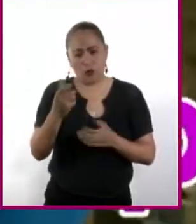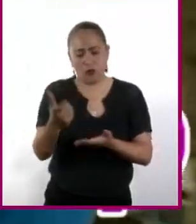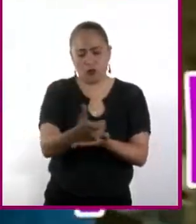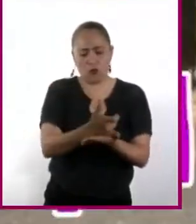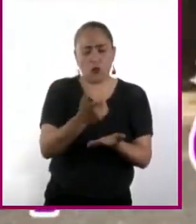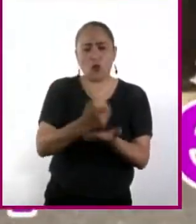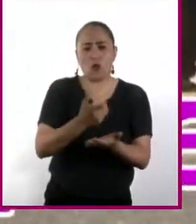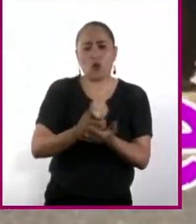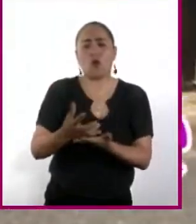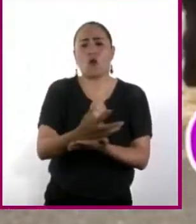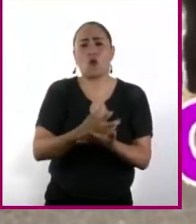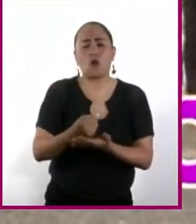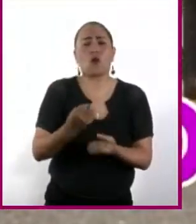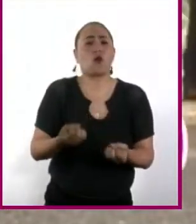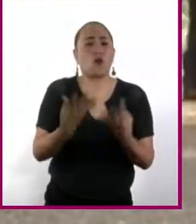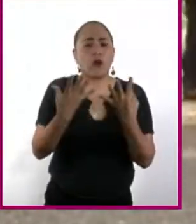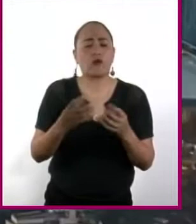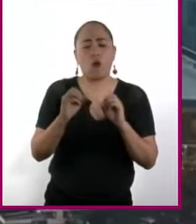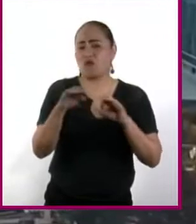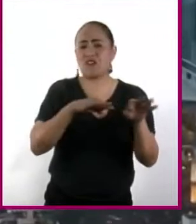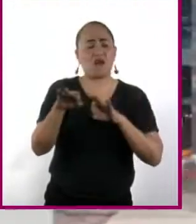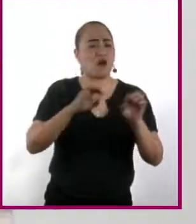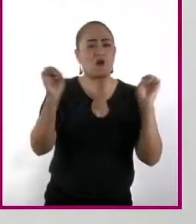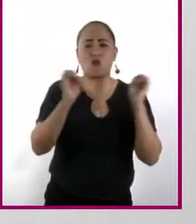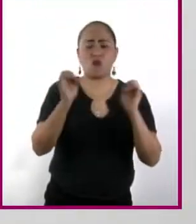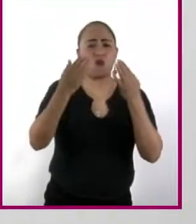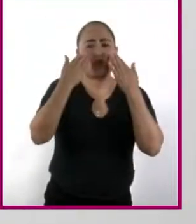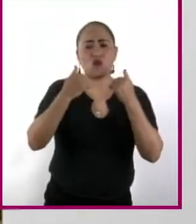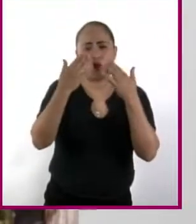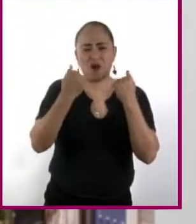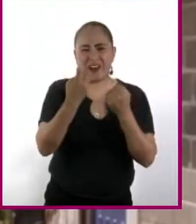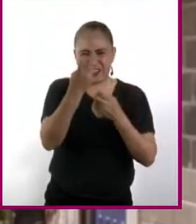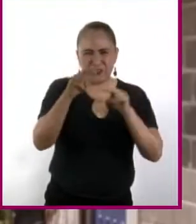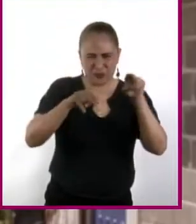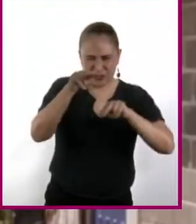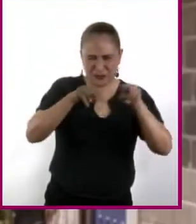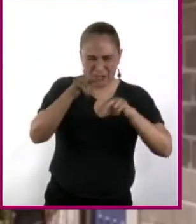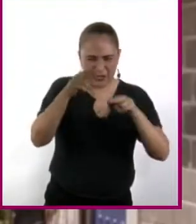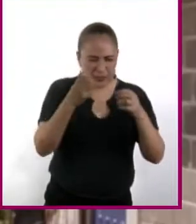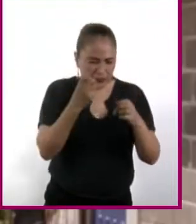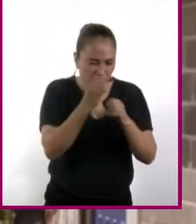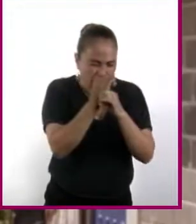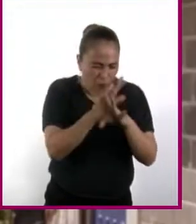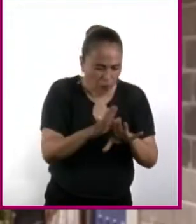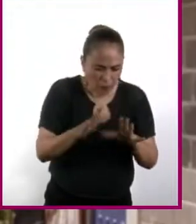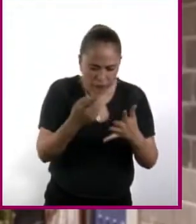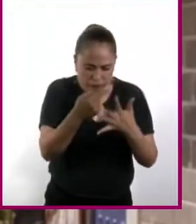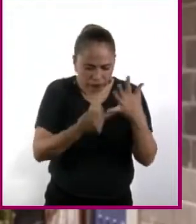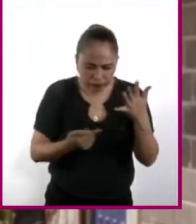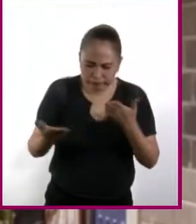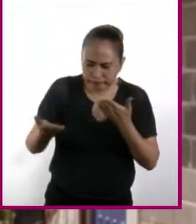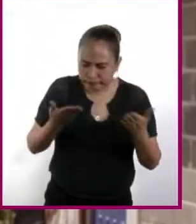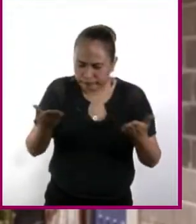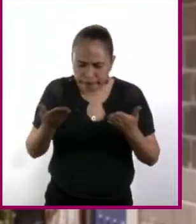y qué niveles de desempleo hay. Con esa información se pueden hacer comparativos entre